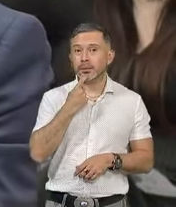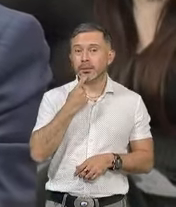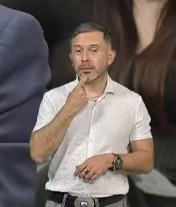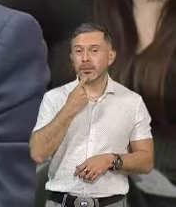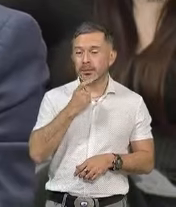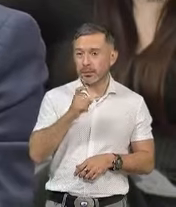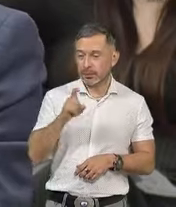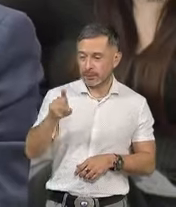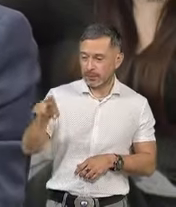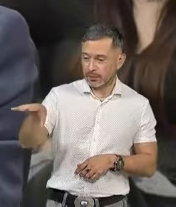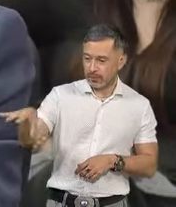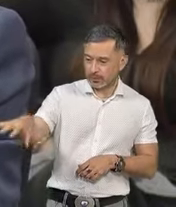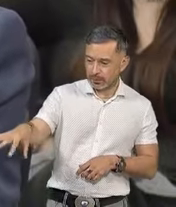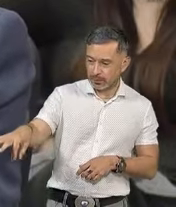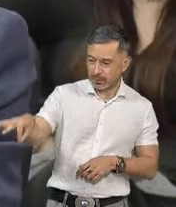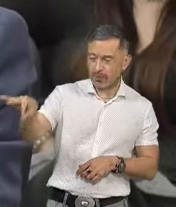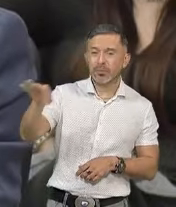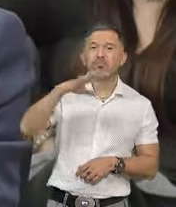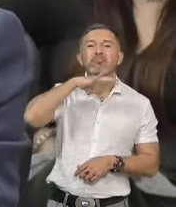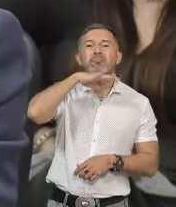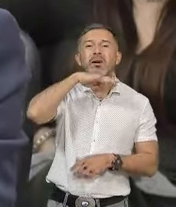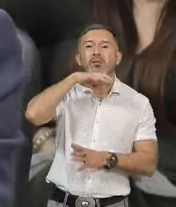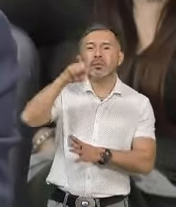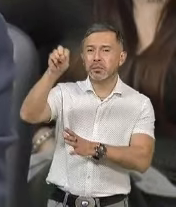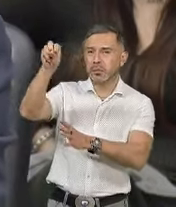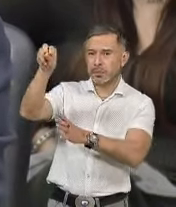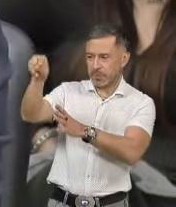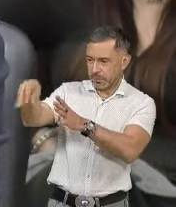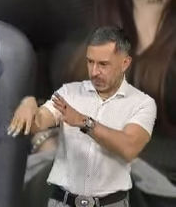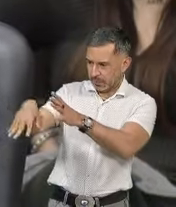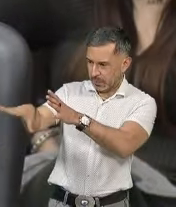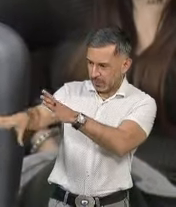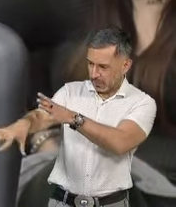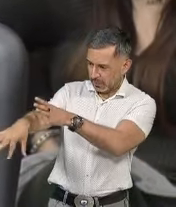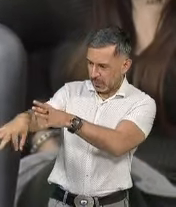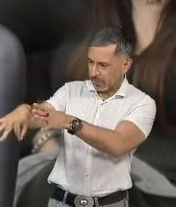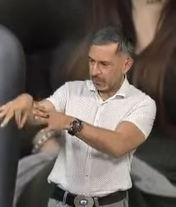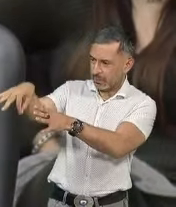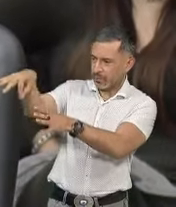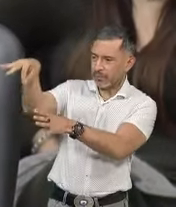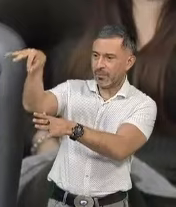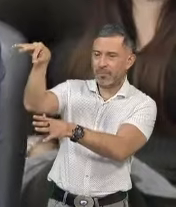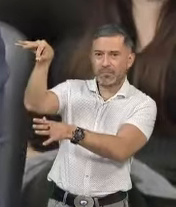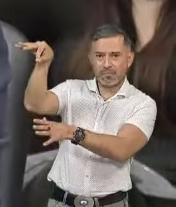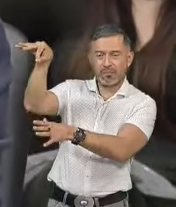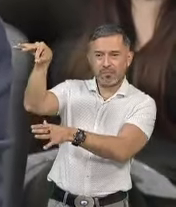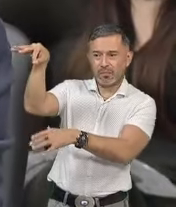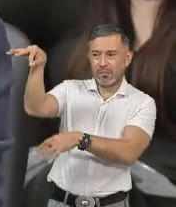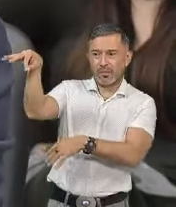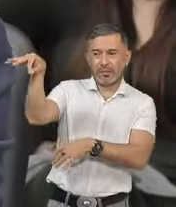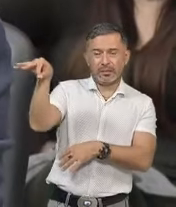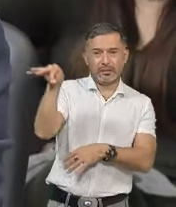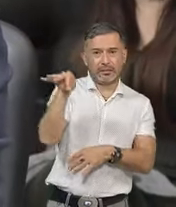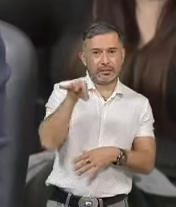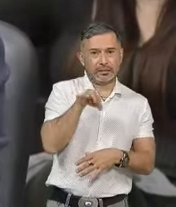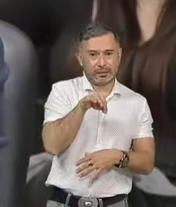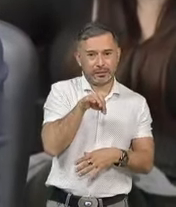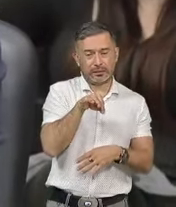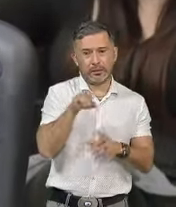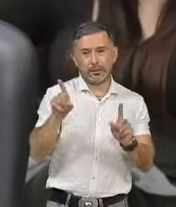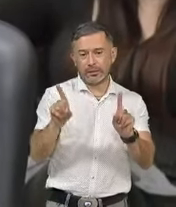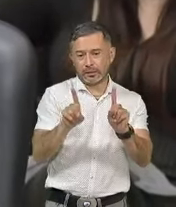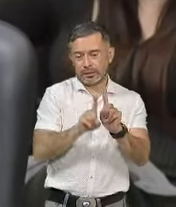saca de la basura y se lo trae como asesor en